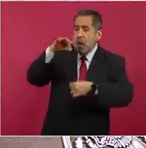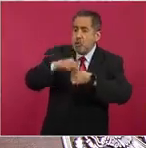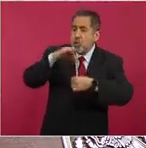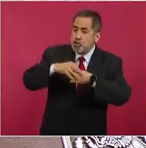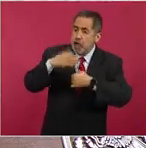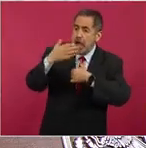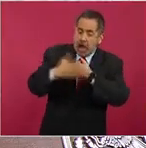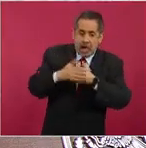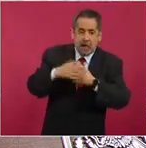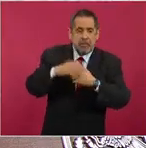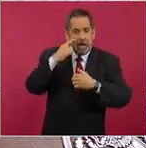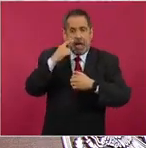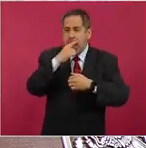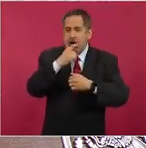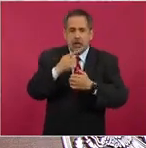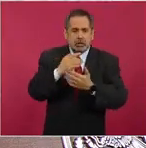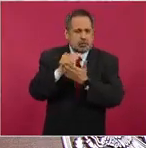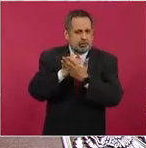la